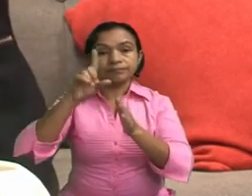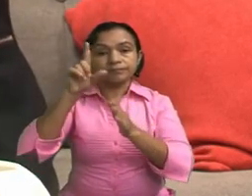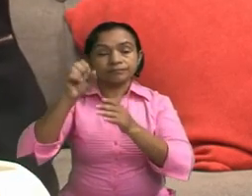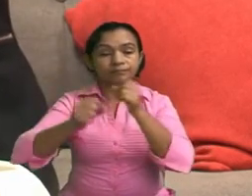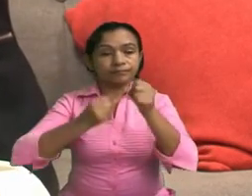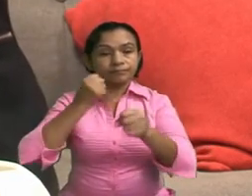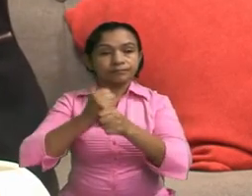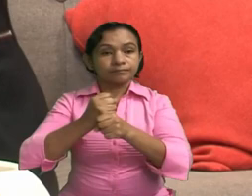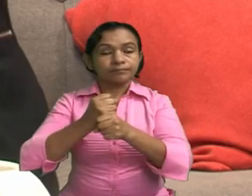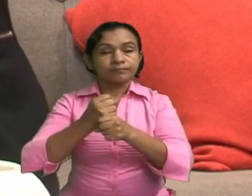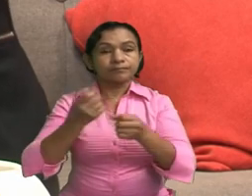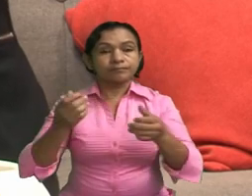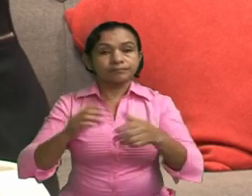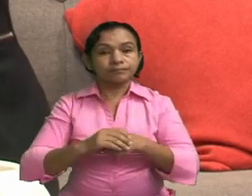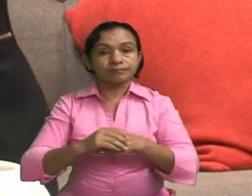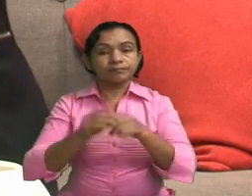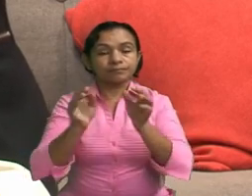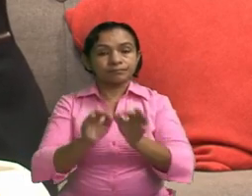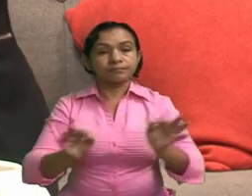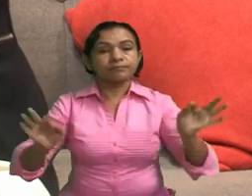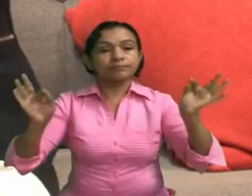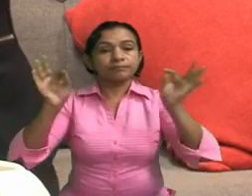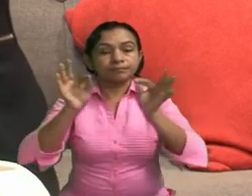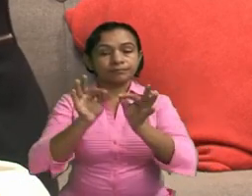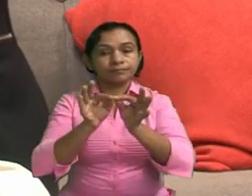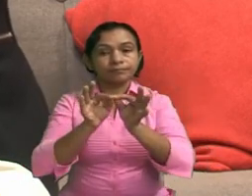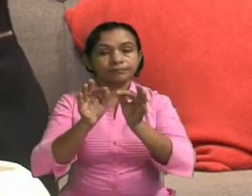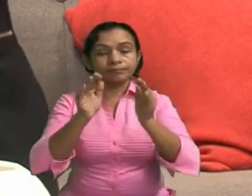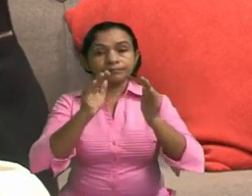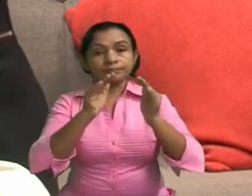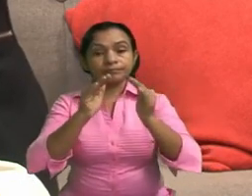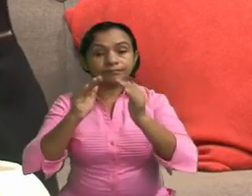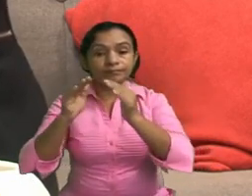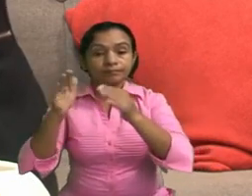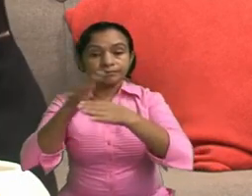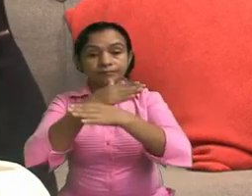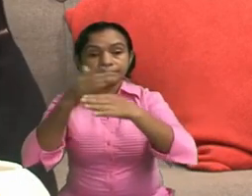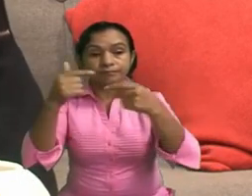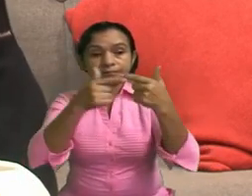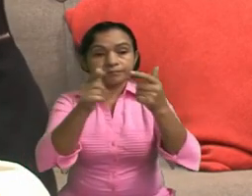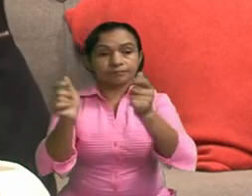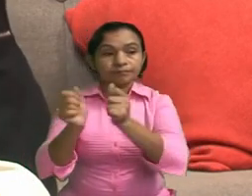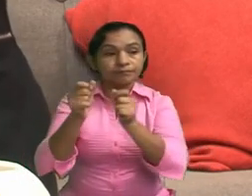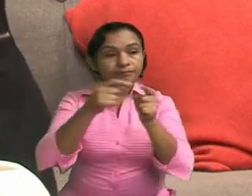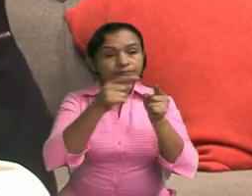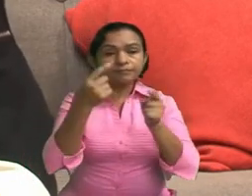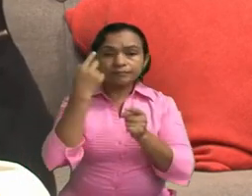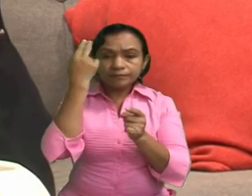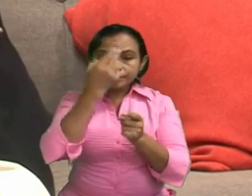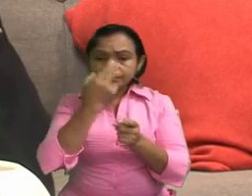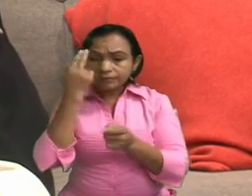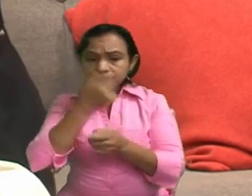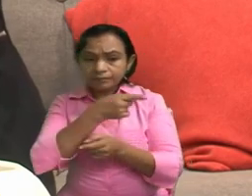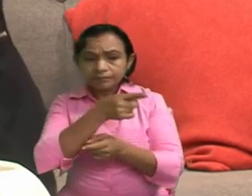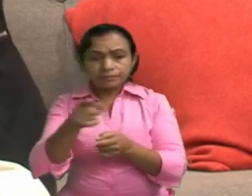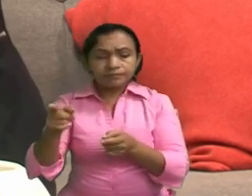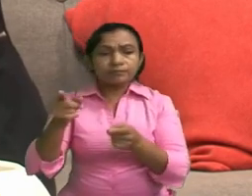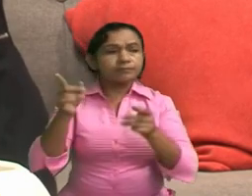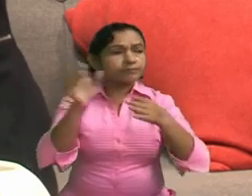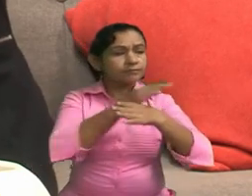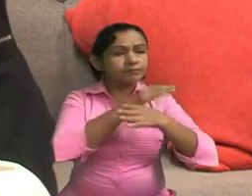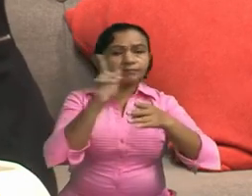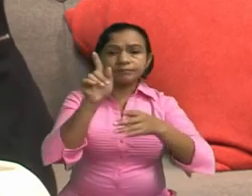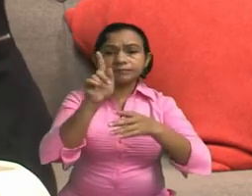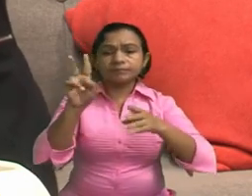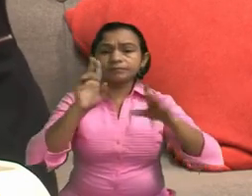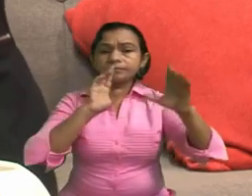años. ¿Ya? Uh-huh. Que eso es importante, pues las comunidades, claro. y uno les pregunta, ellos han andado también en los medios de comunicación dando